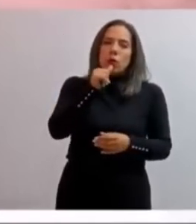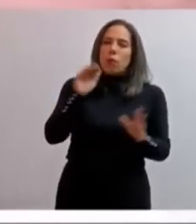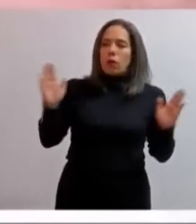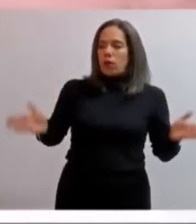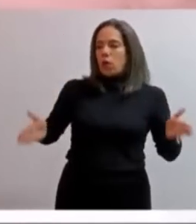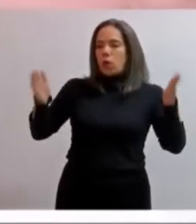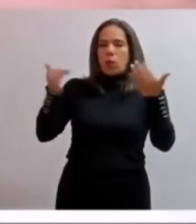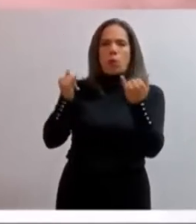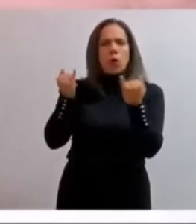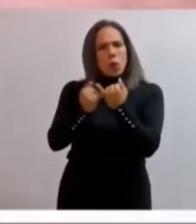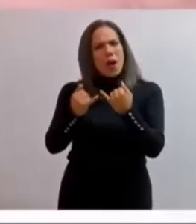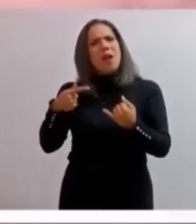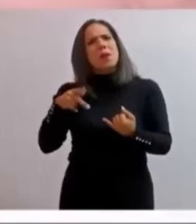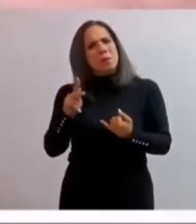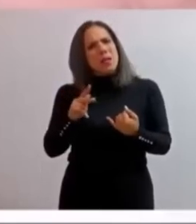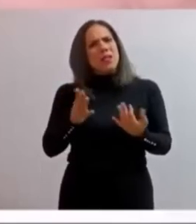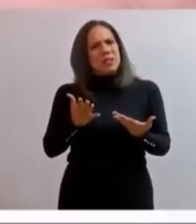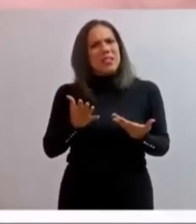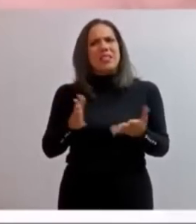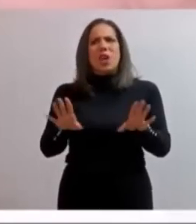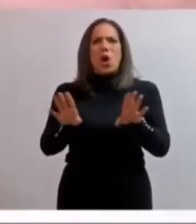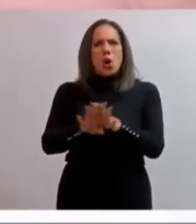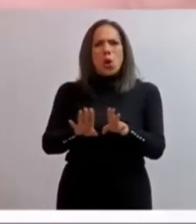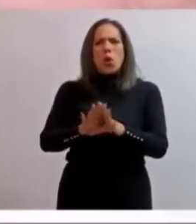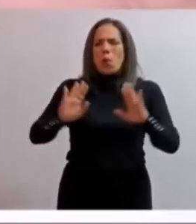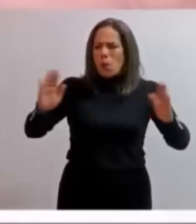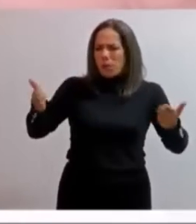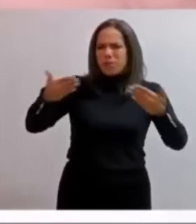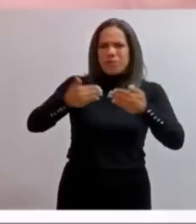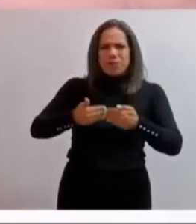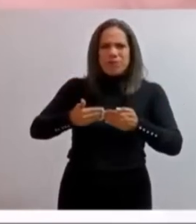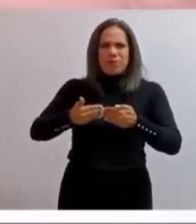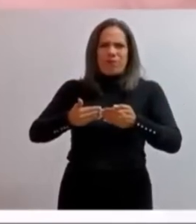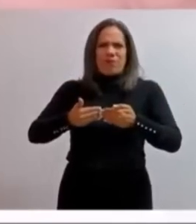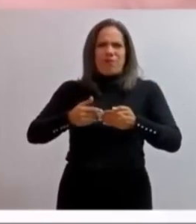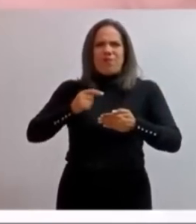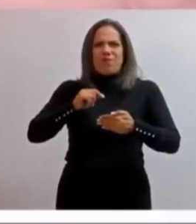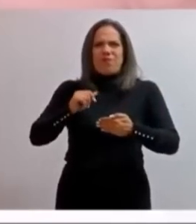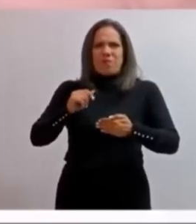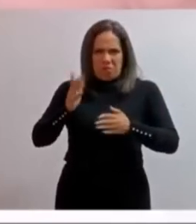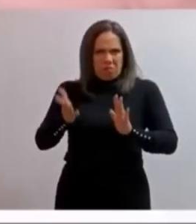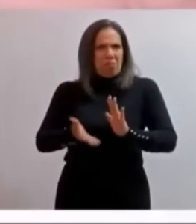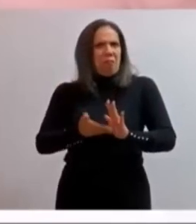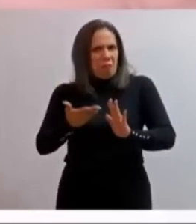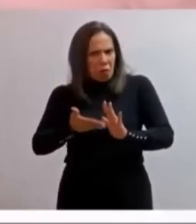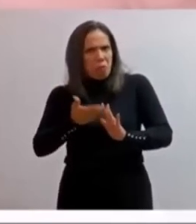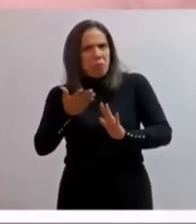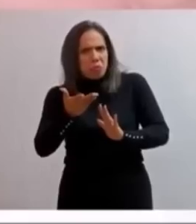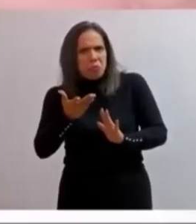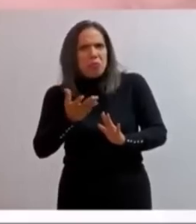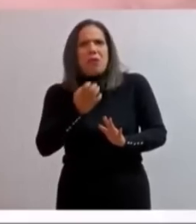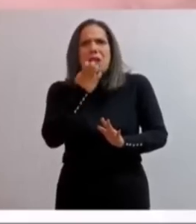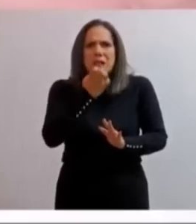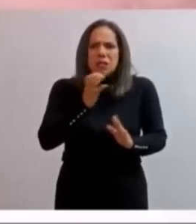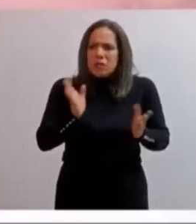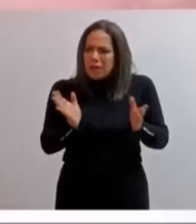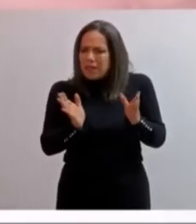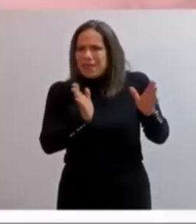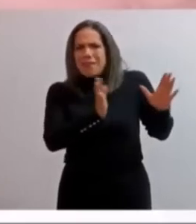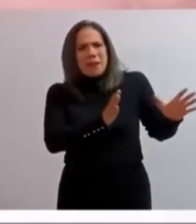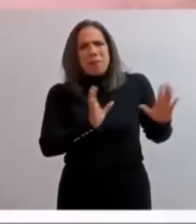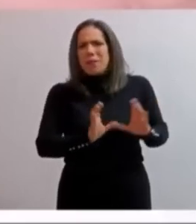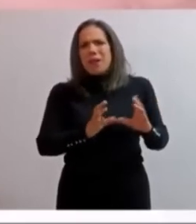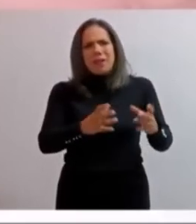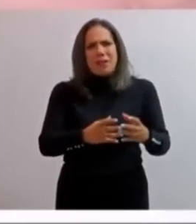hemos construido escuelas que de alguna manera viven apartadas de su comunidad. Hoy lo que necesitamos